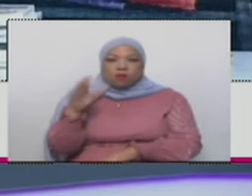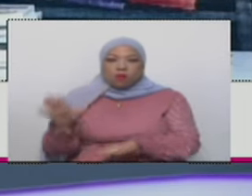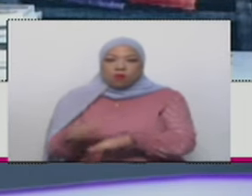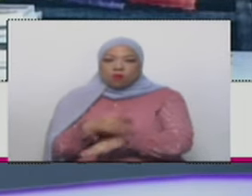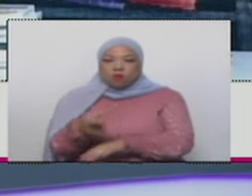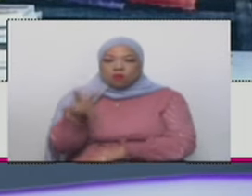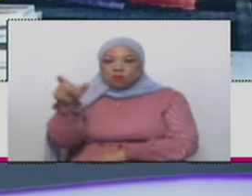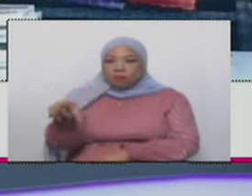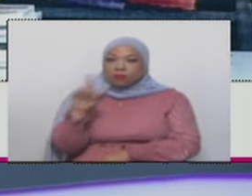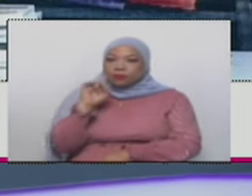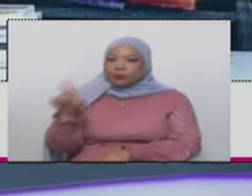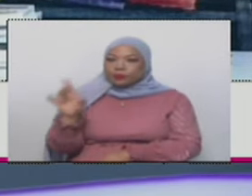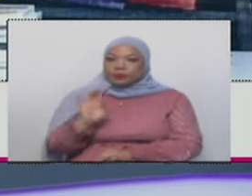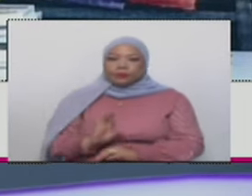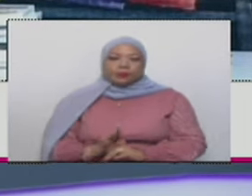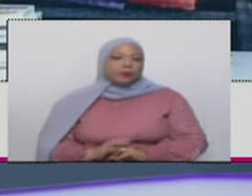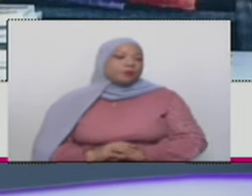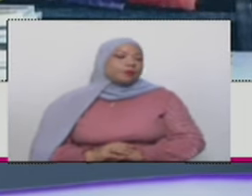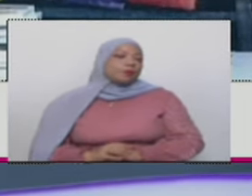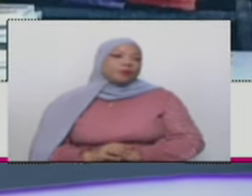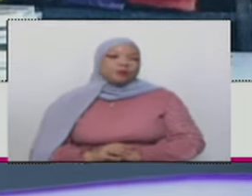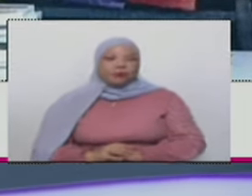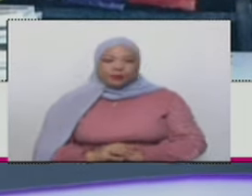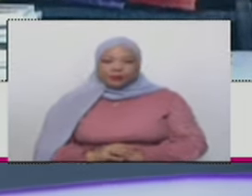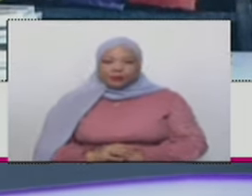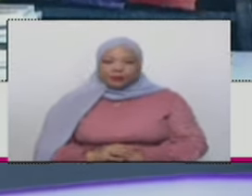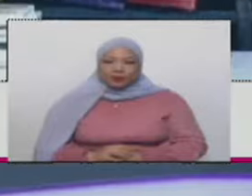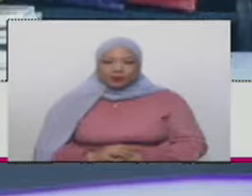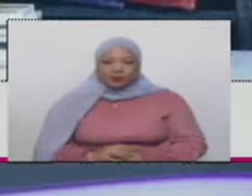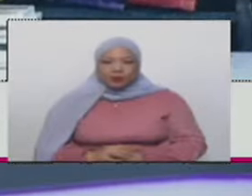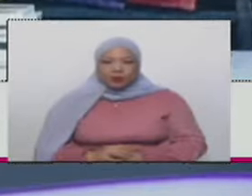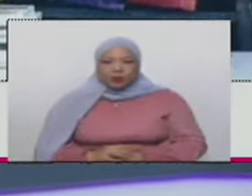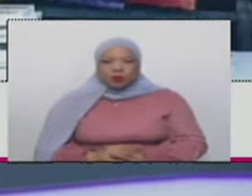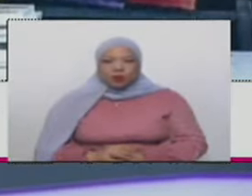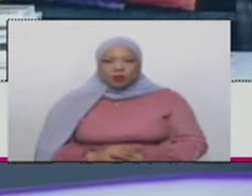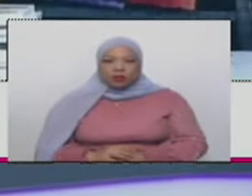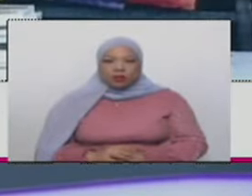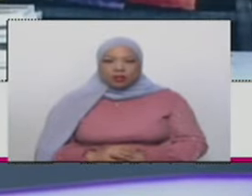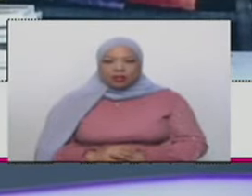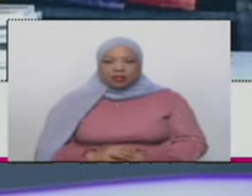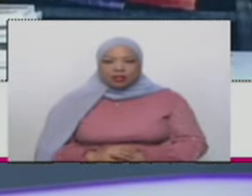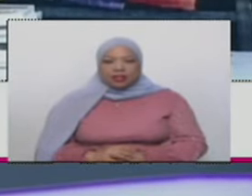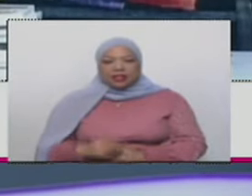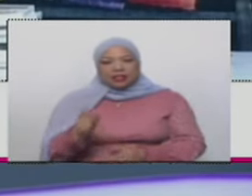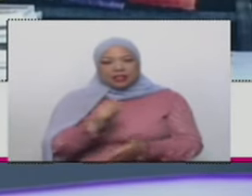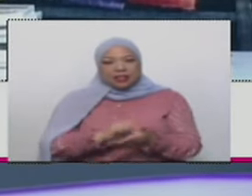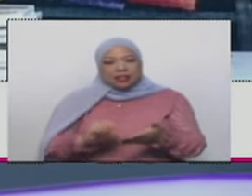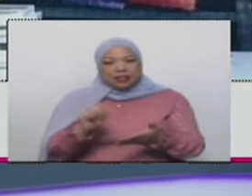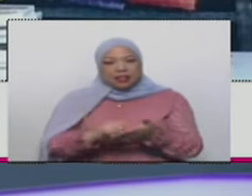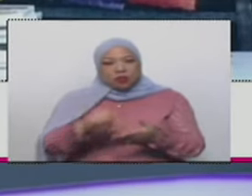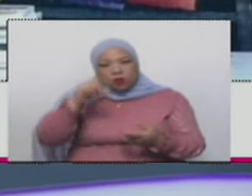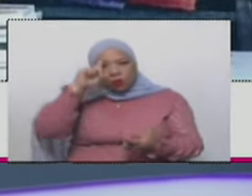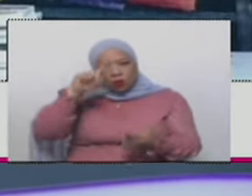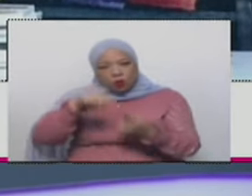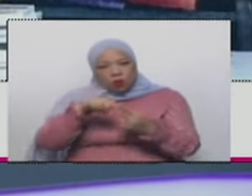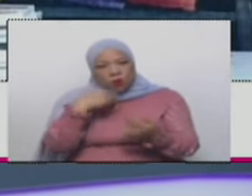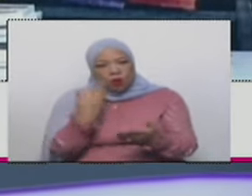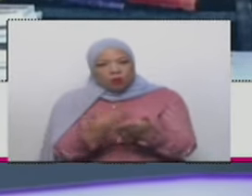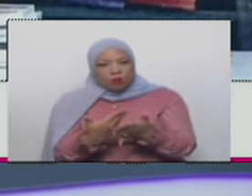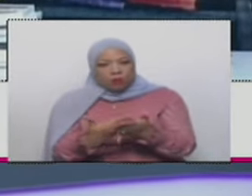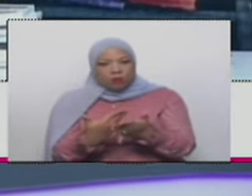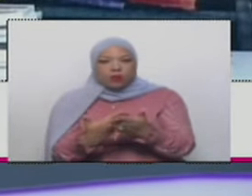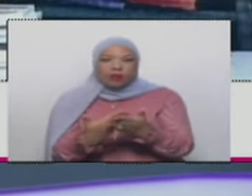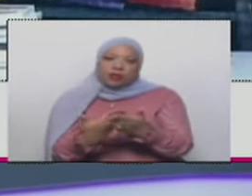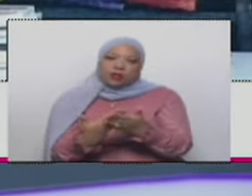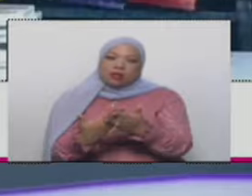de él. Bueno, y si la escritura tiene grandes proyectos y